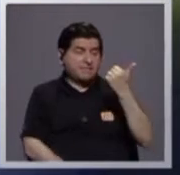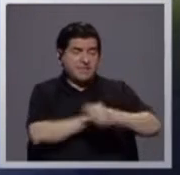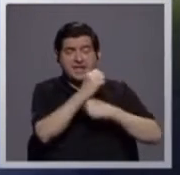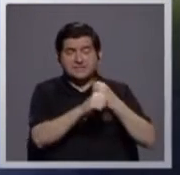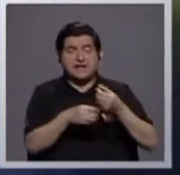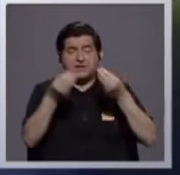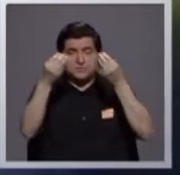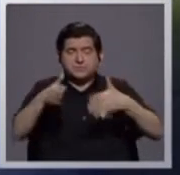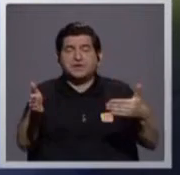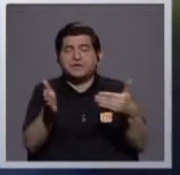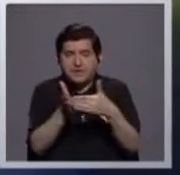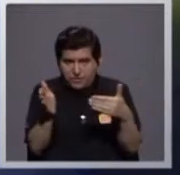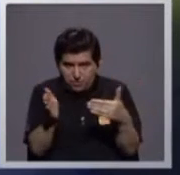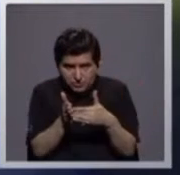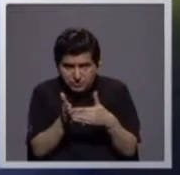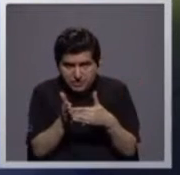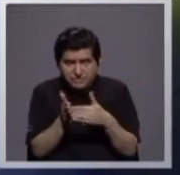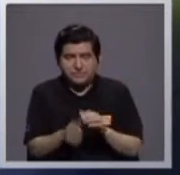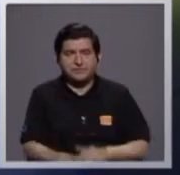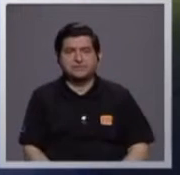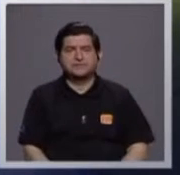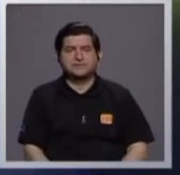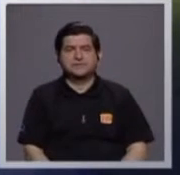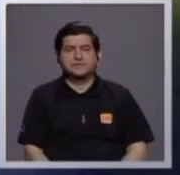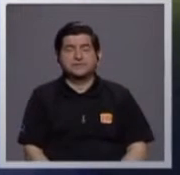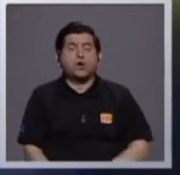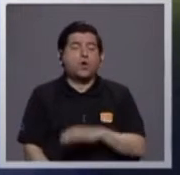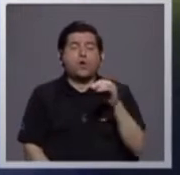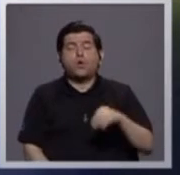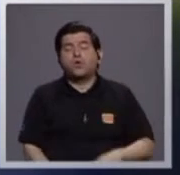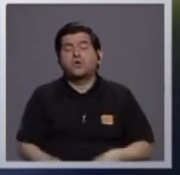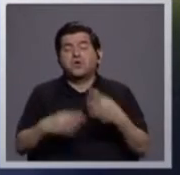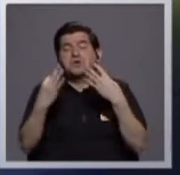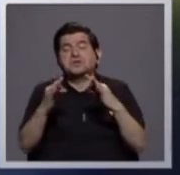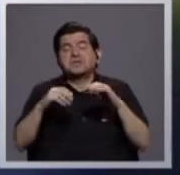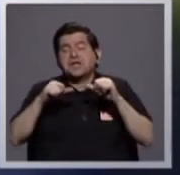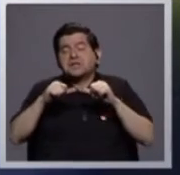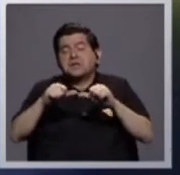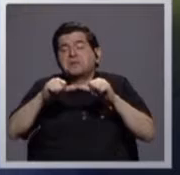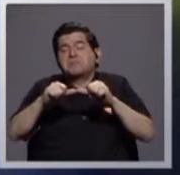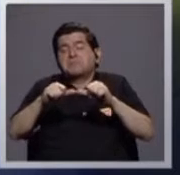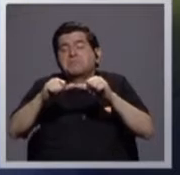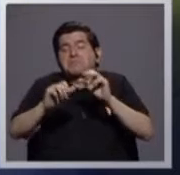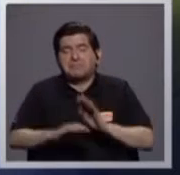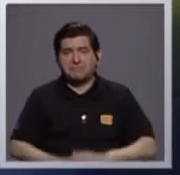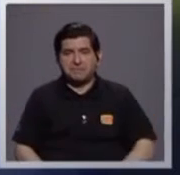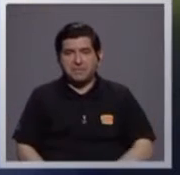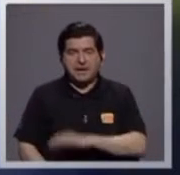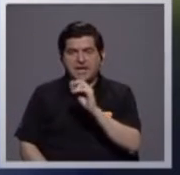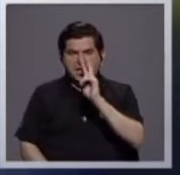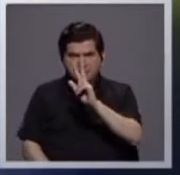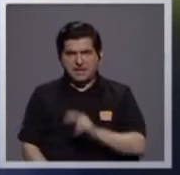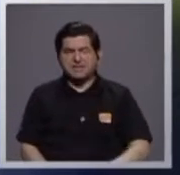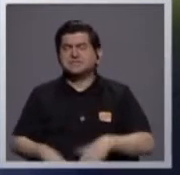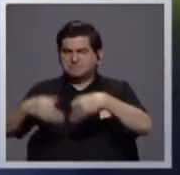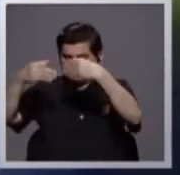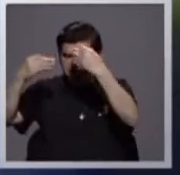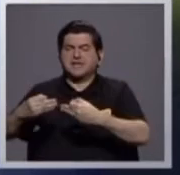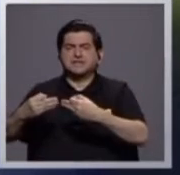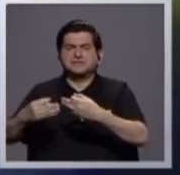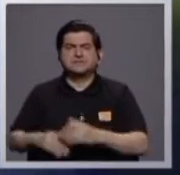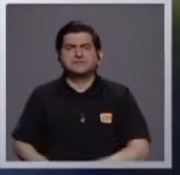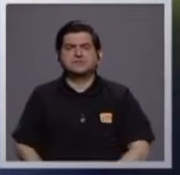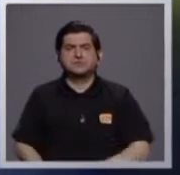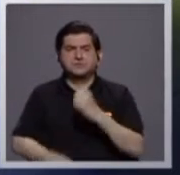perdida nuevamente, que hagamos el nadadito de perro para llegar a la otra orilla. Y tres, que tomemos las decisiones para